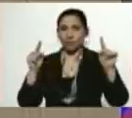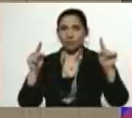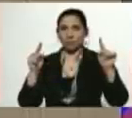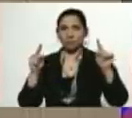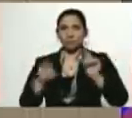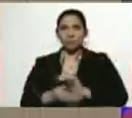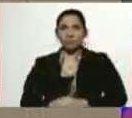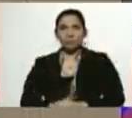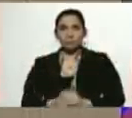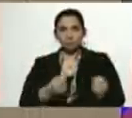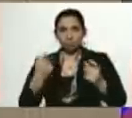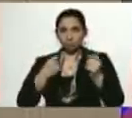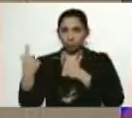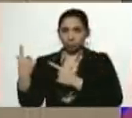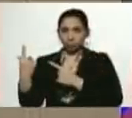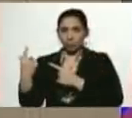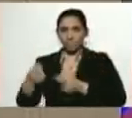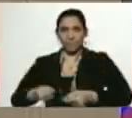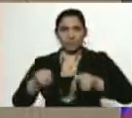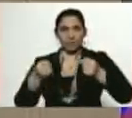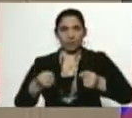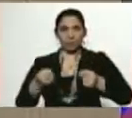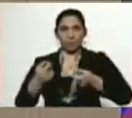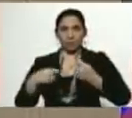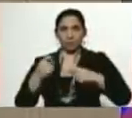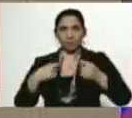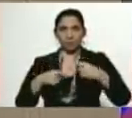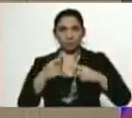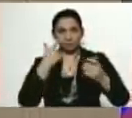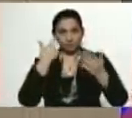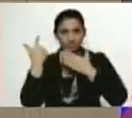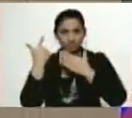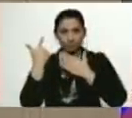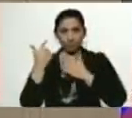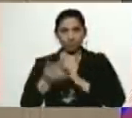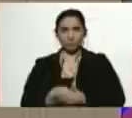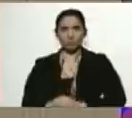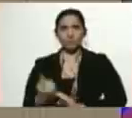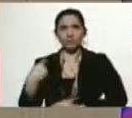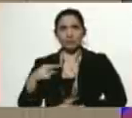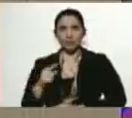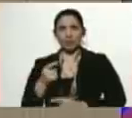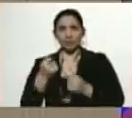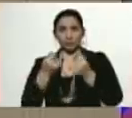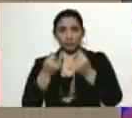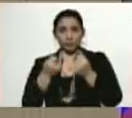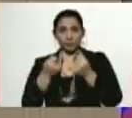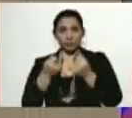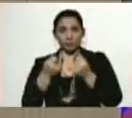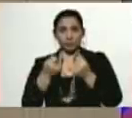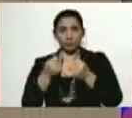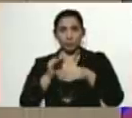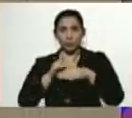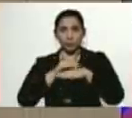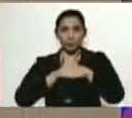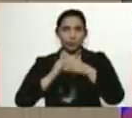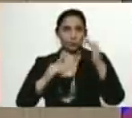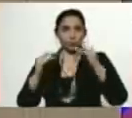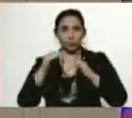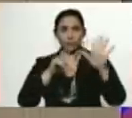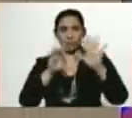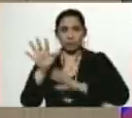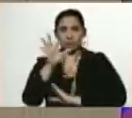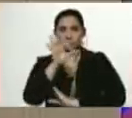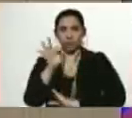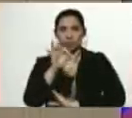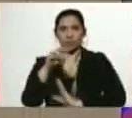se distribuyen en el mercado, de que tiene un contenido de alcohol por encima del